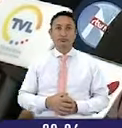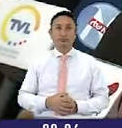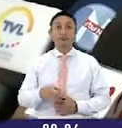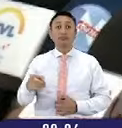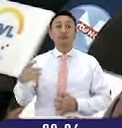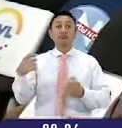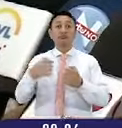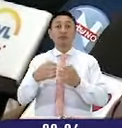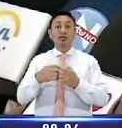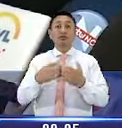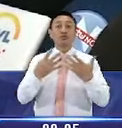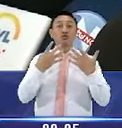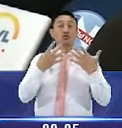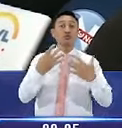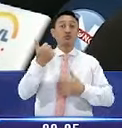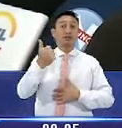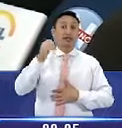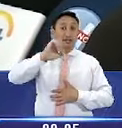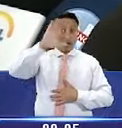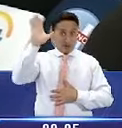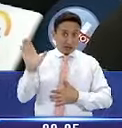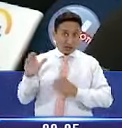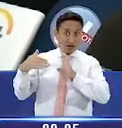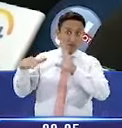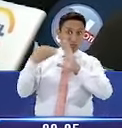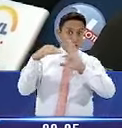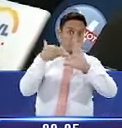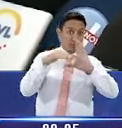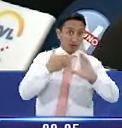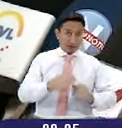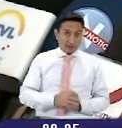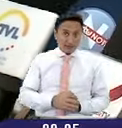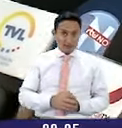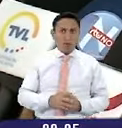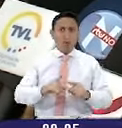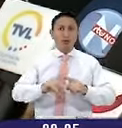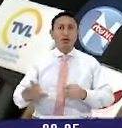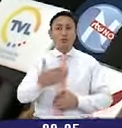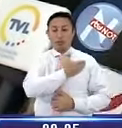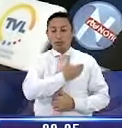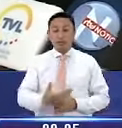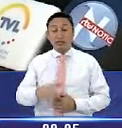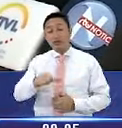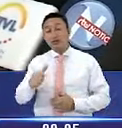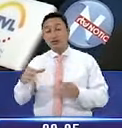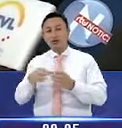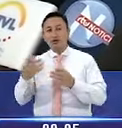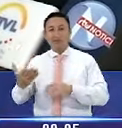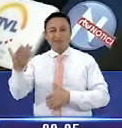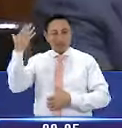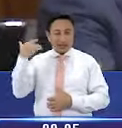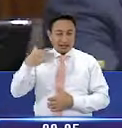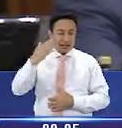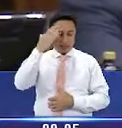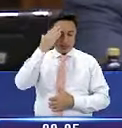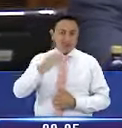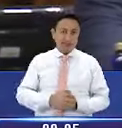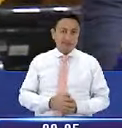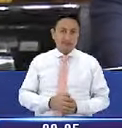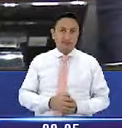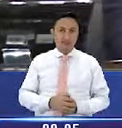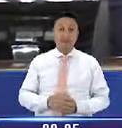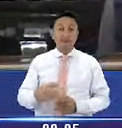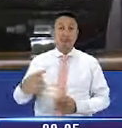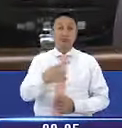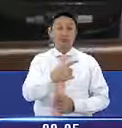equipo, 9 y 10 de la mañana habría llegado a los correos electrónicos, pero al parecer la presidenta y varios comisionados ya tenían conocimiento del tema. Si Aguirre llega a